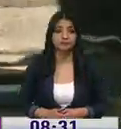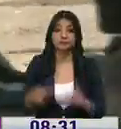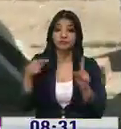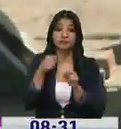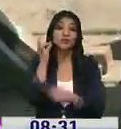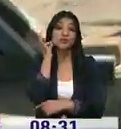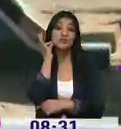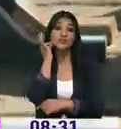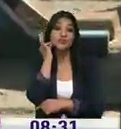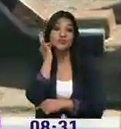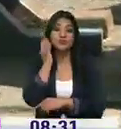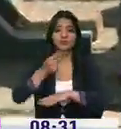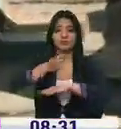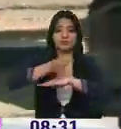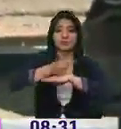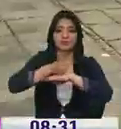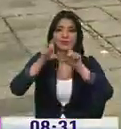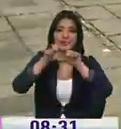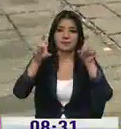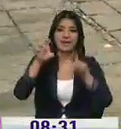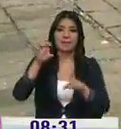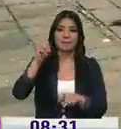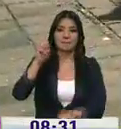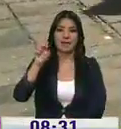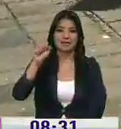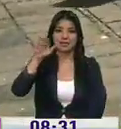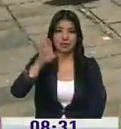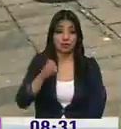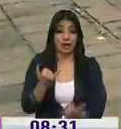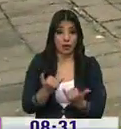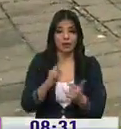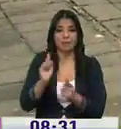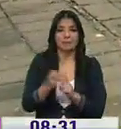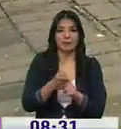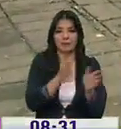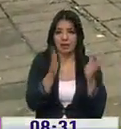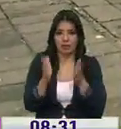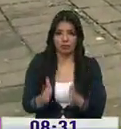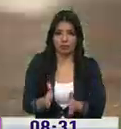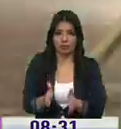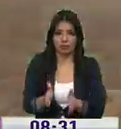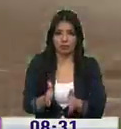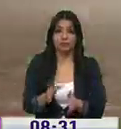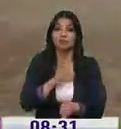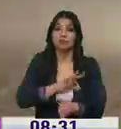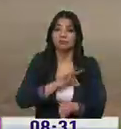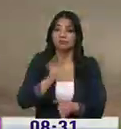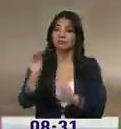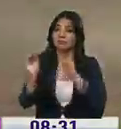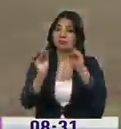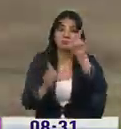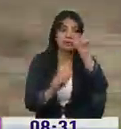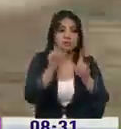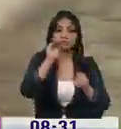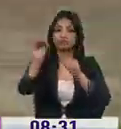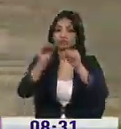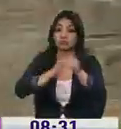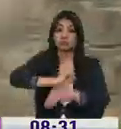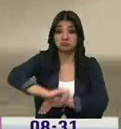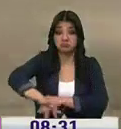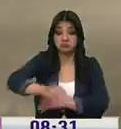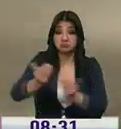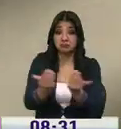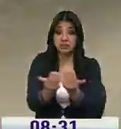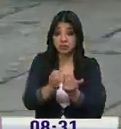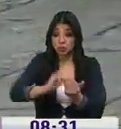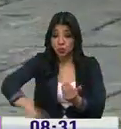Gaete, gerente de Emaseo, esta primera etapa está dirigida a concientizar a la gente de no botar basura a la